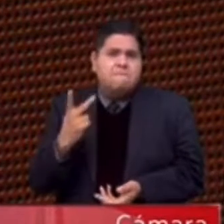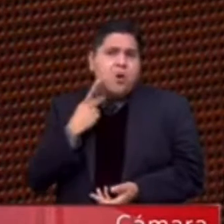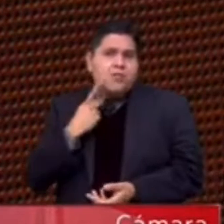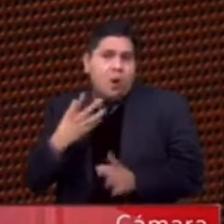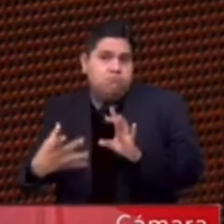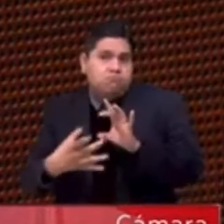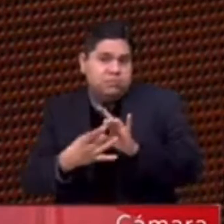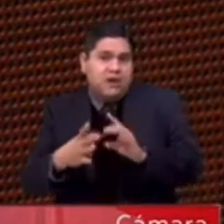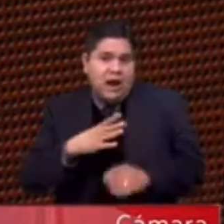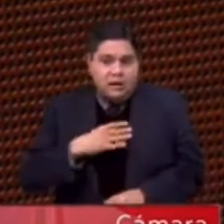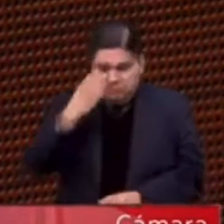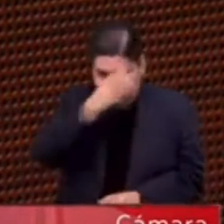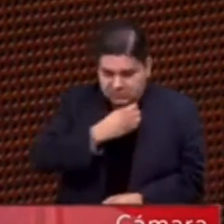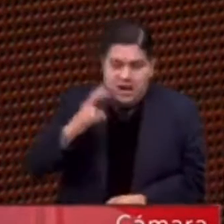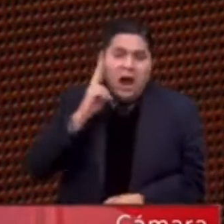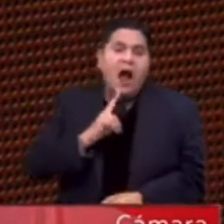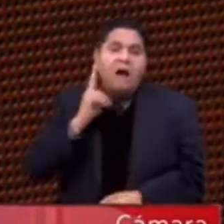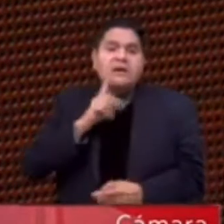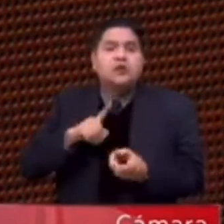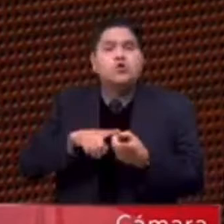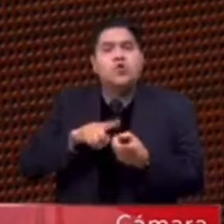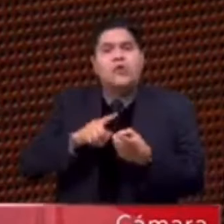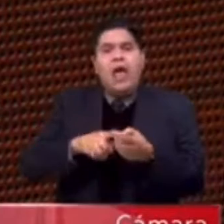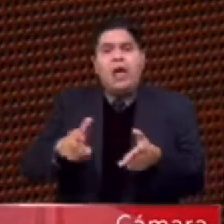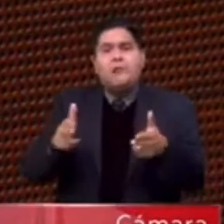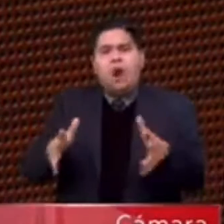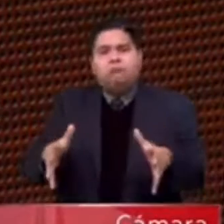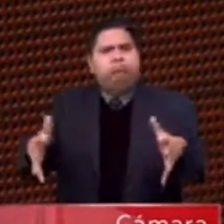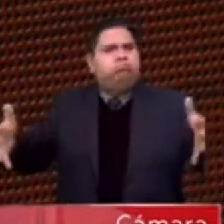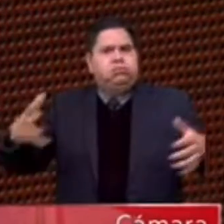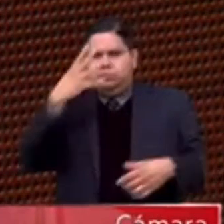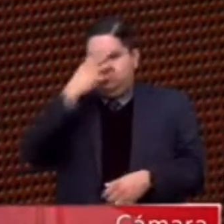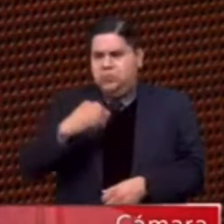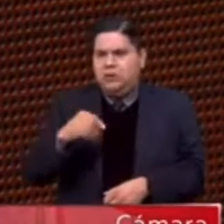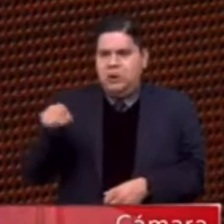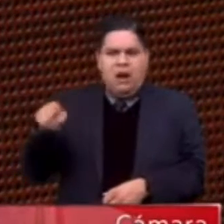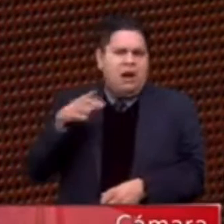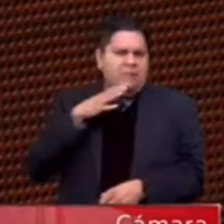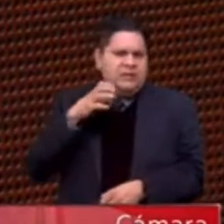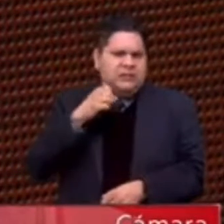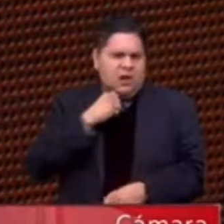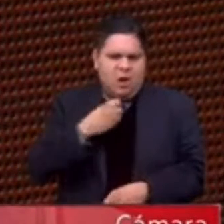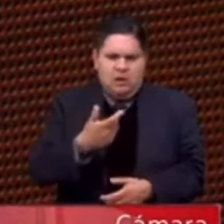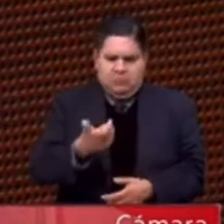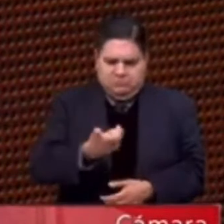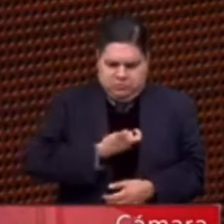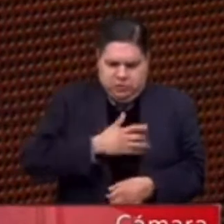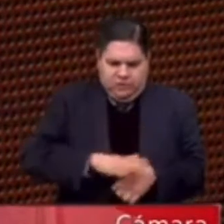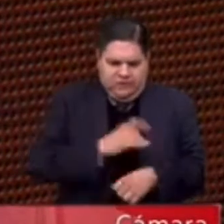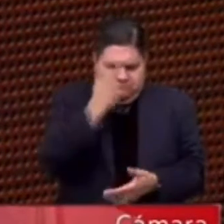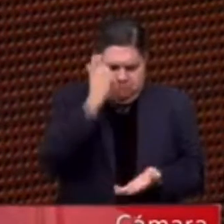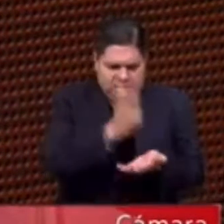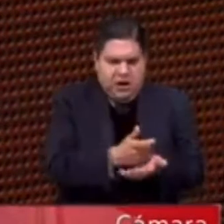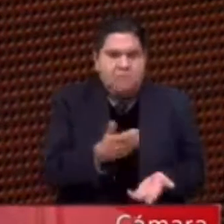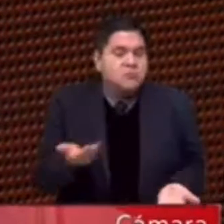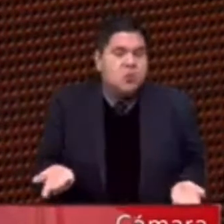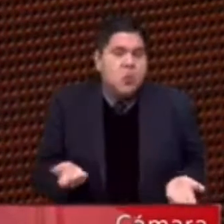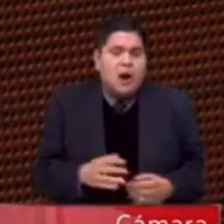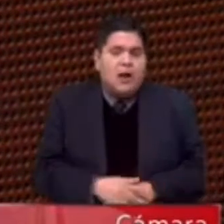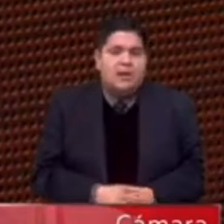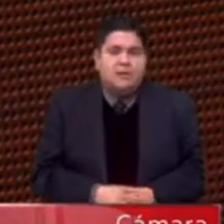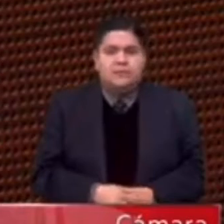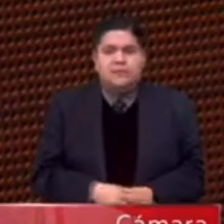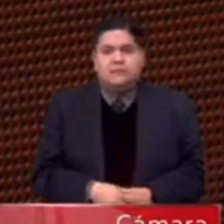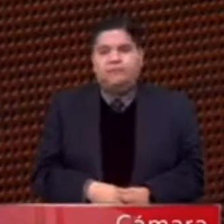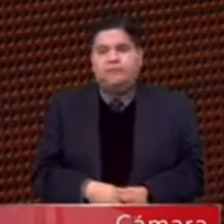que indagar de dónde sacó ese camionetón, porque con lo que gana en el Senado no le alcanza. Entonces, habría que